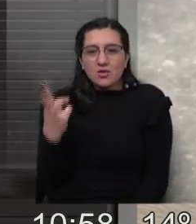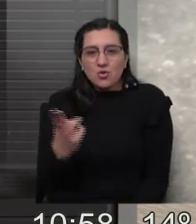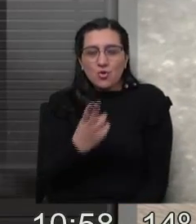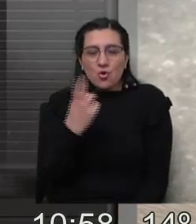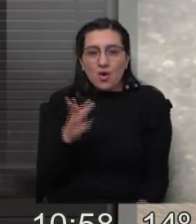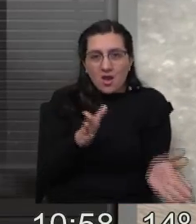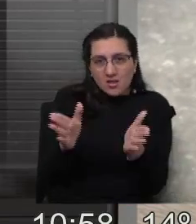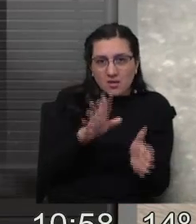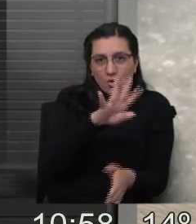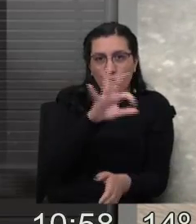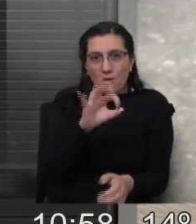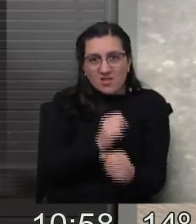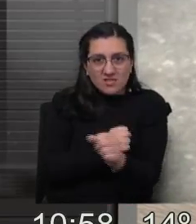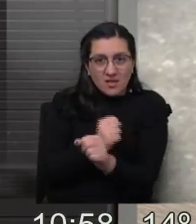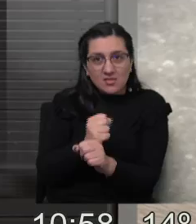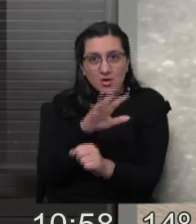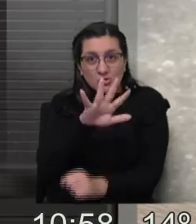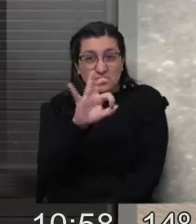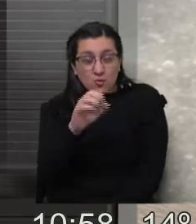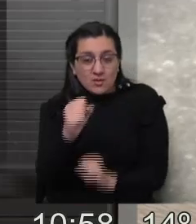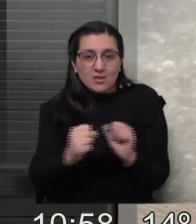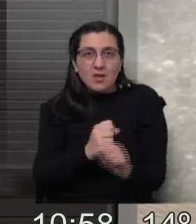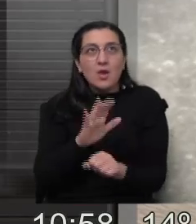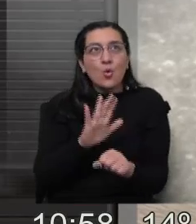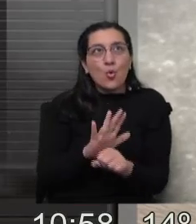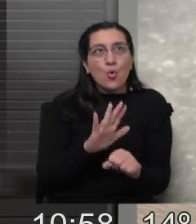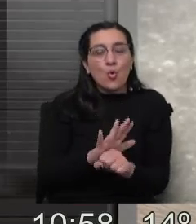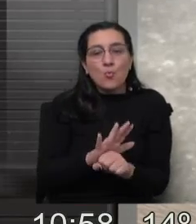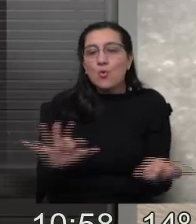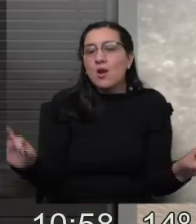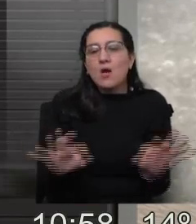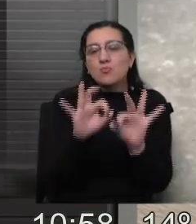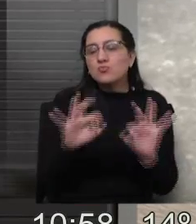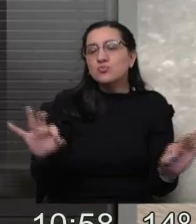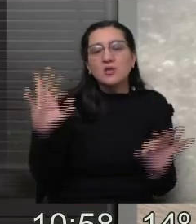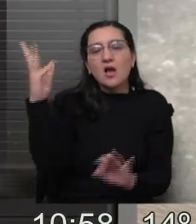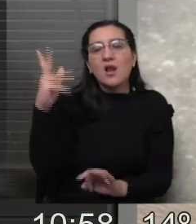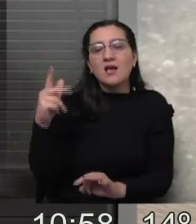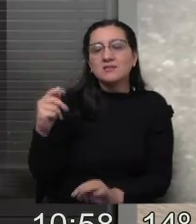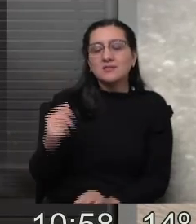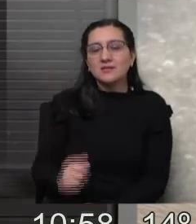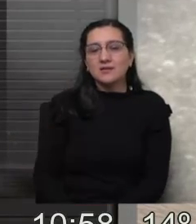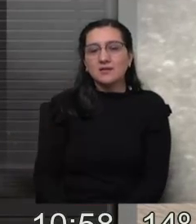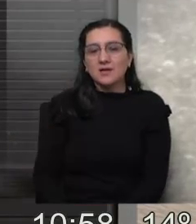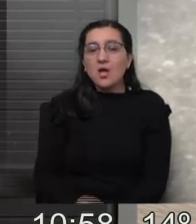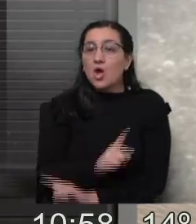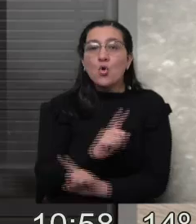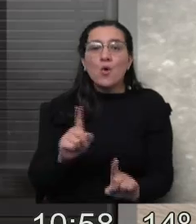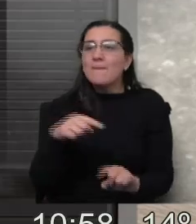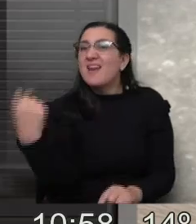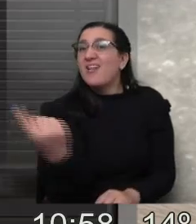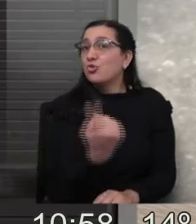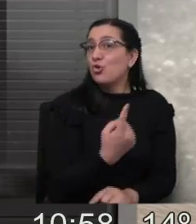los 40 y los 50 es como la música clásica. No es para todo